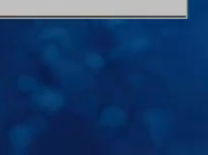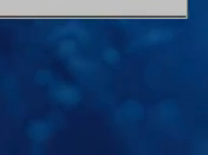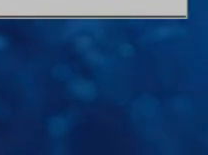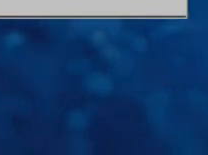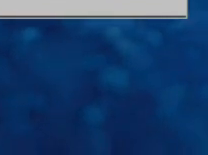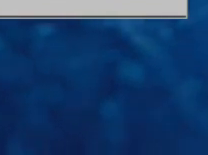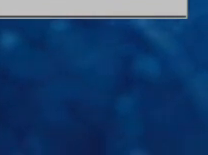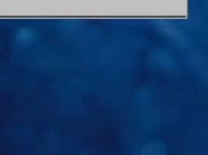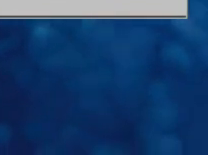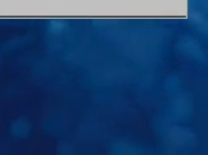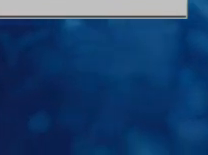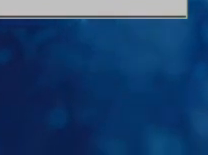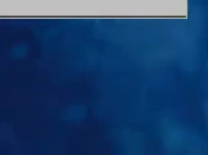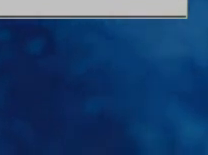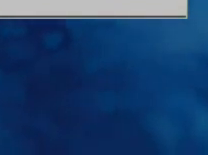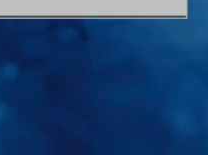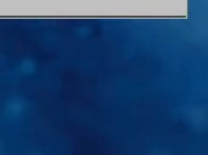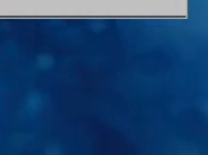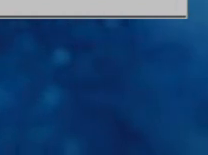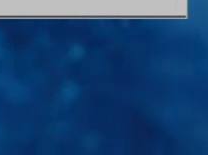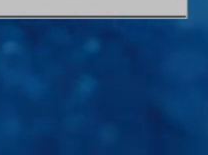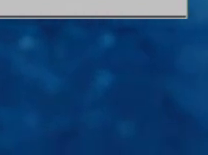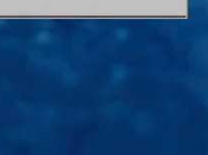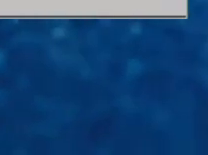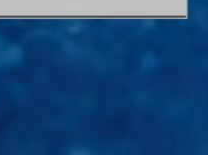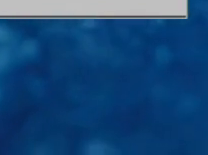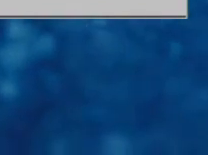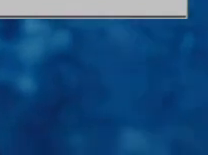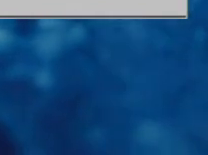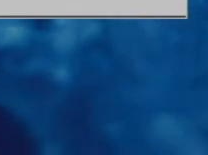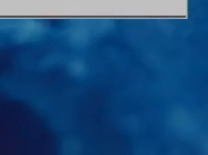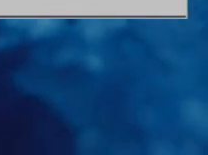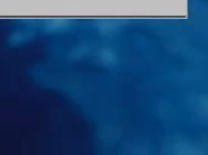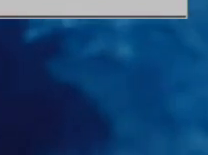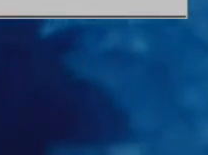ciberataques. En el entretanto,